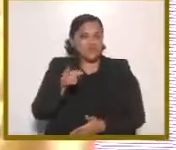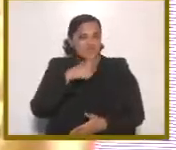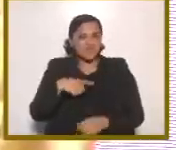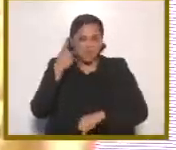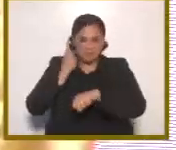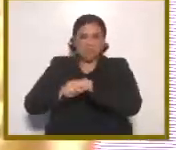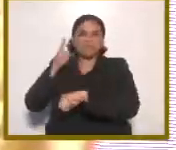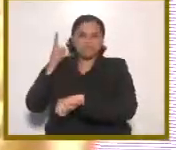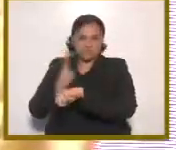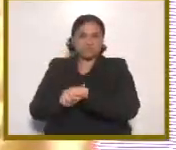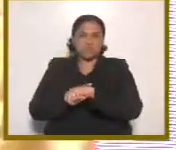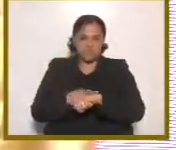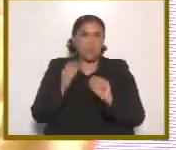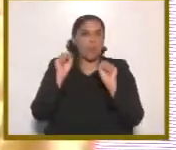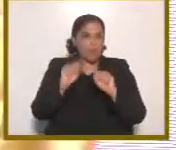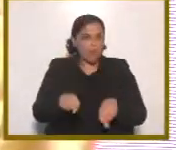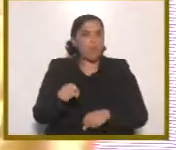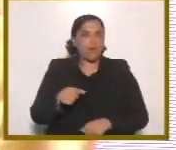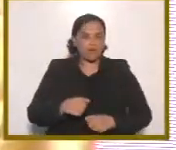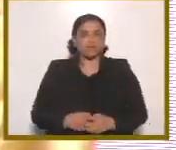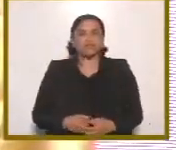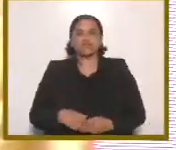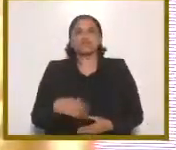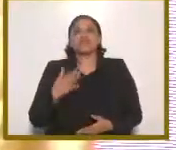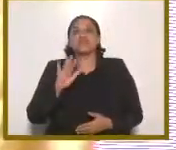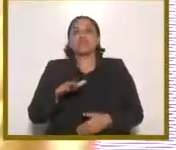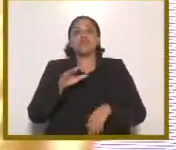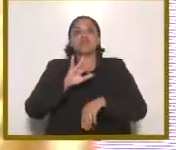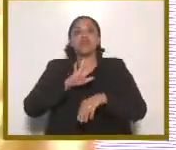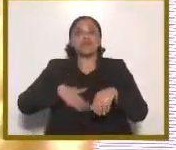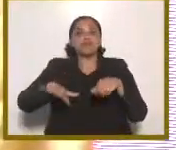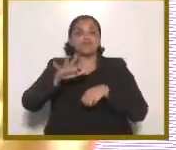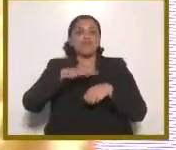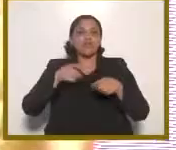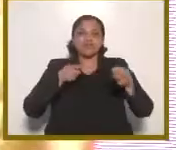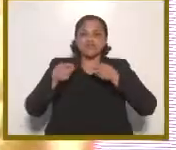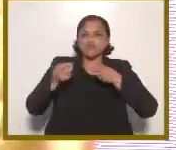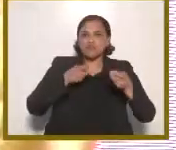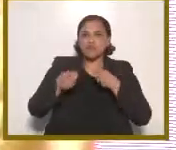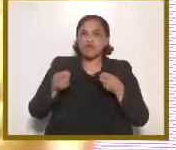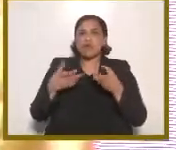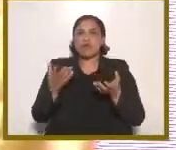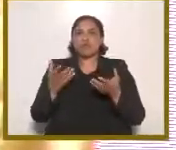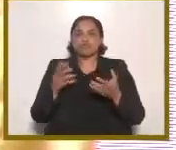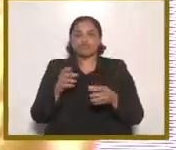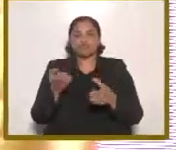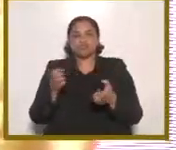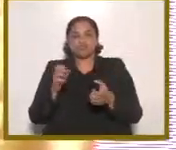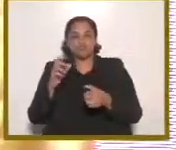y reparación de estos actos en los ámbitos administrativo, penal y o electoral.